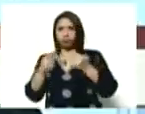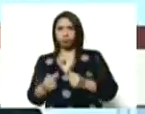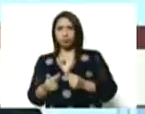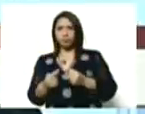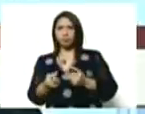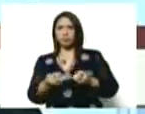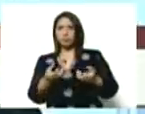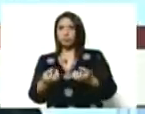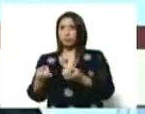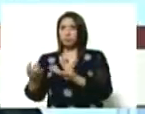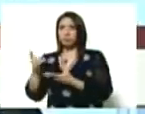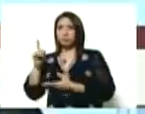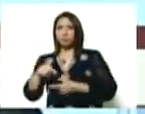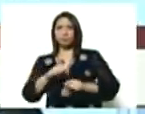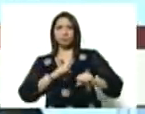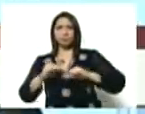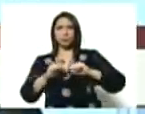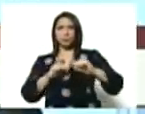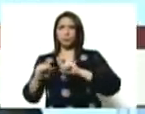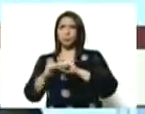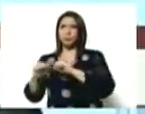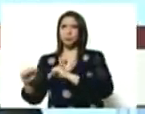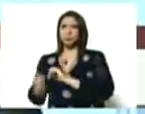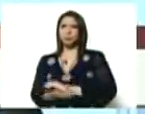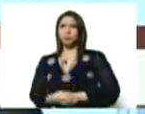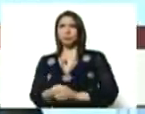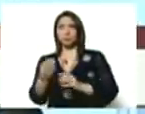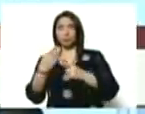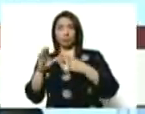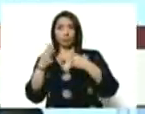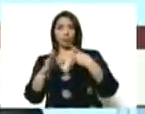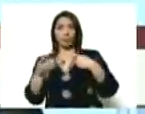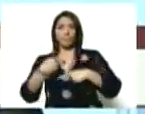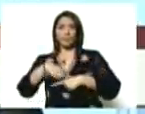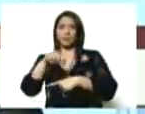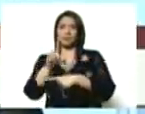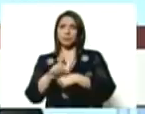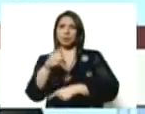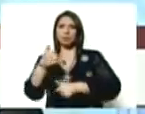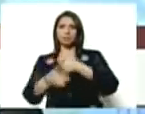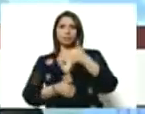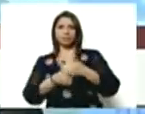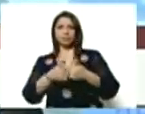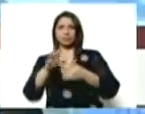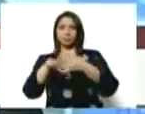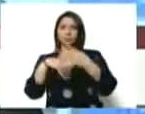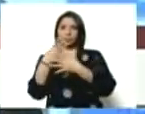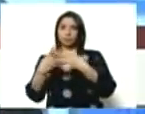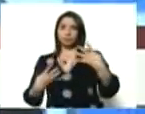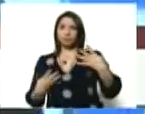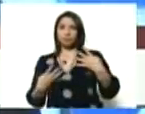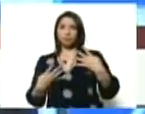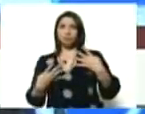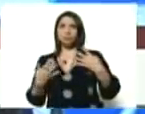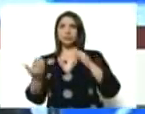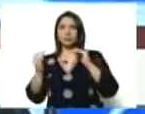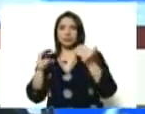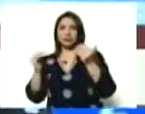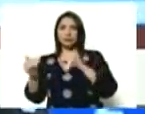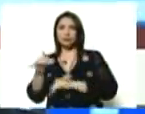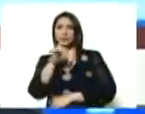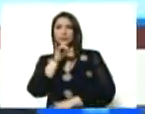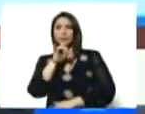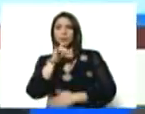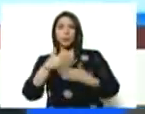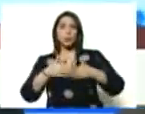cargos. Es dinámica cualquier tipo de elección y sus características principales son transparencia e integridad en la información,